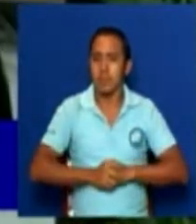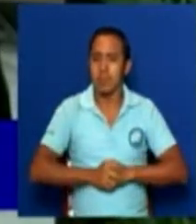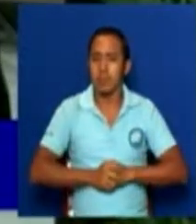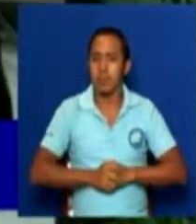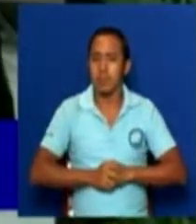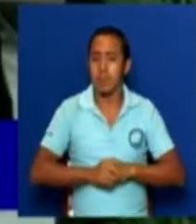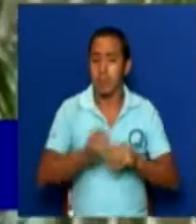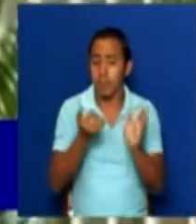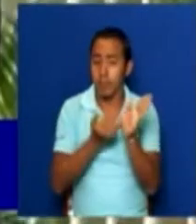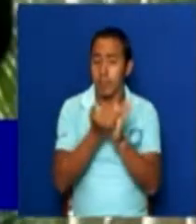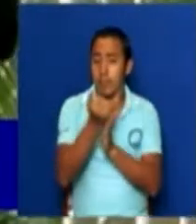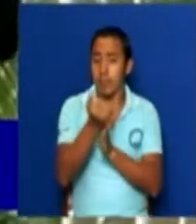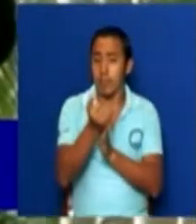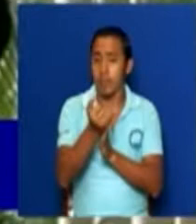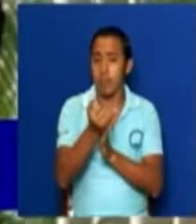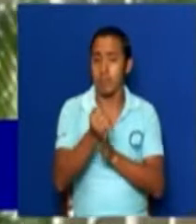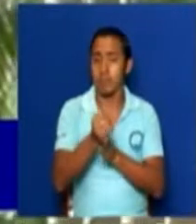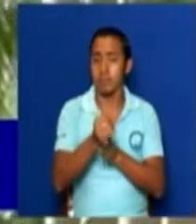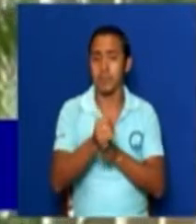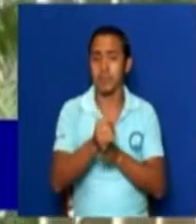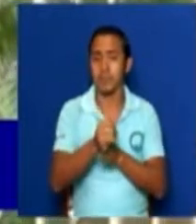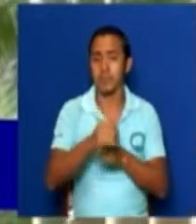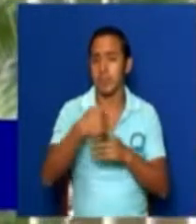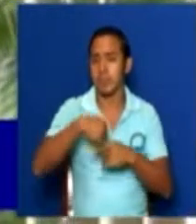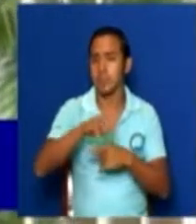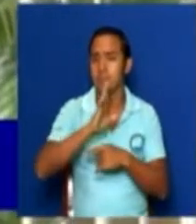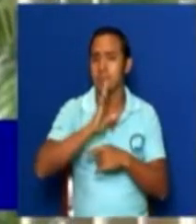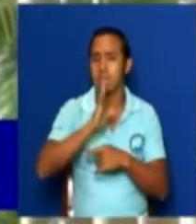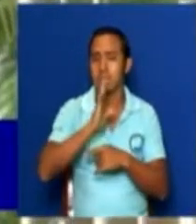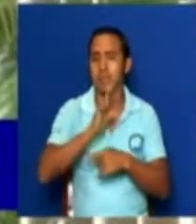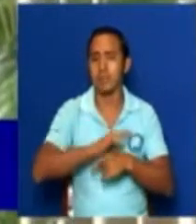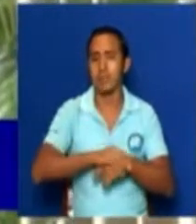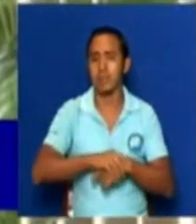El estudio al que hago referencia